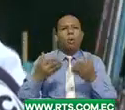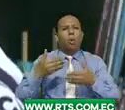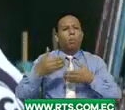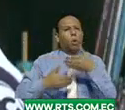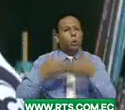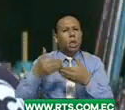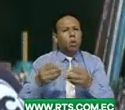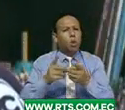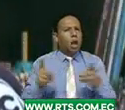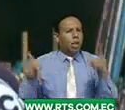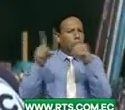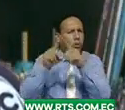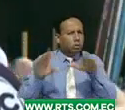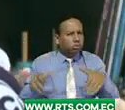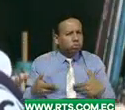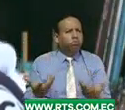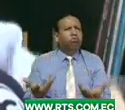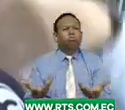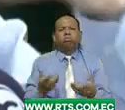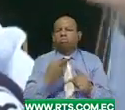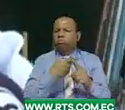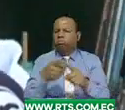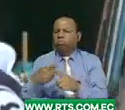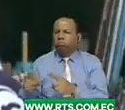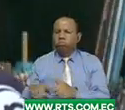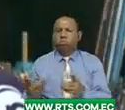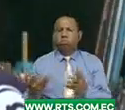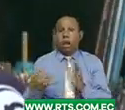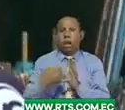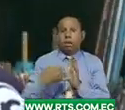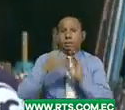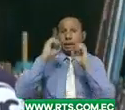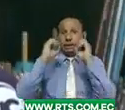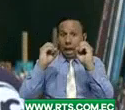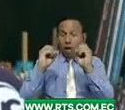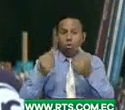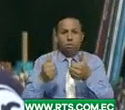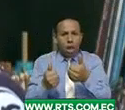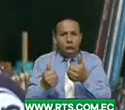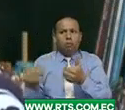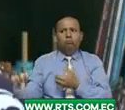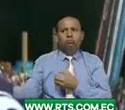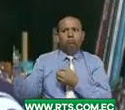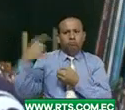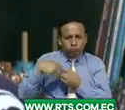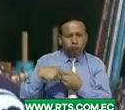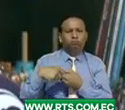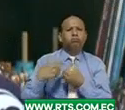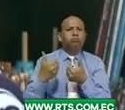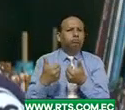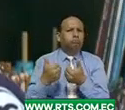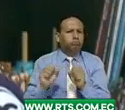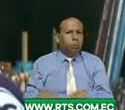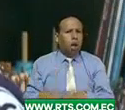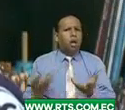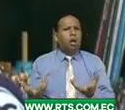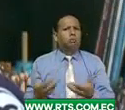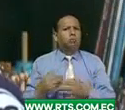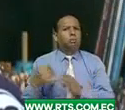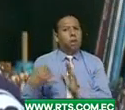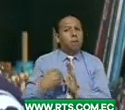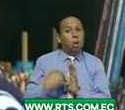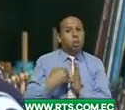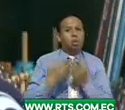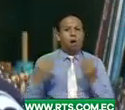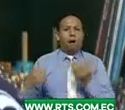de datos, y darles no solo la ventaja de que lleguen a un espacio físico con beneficios fiscales, sino